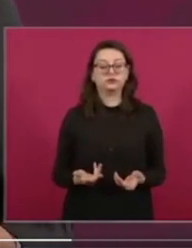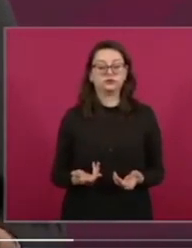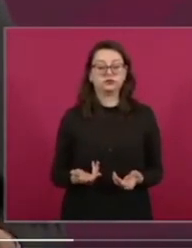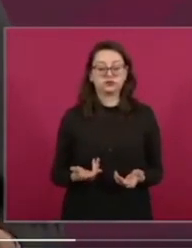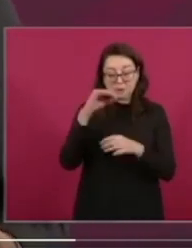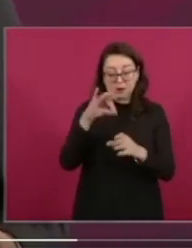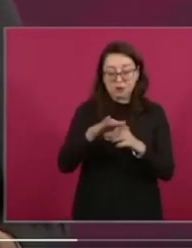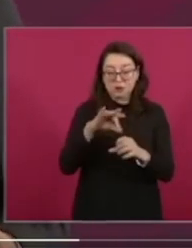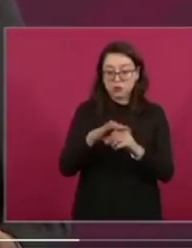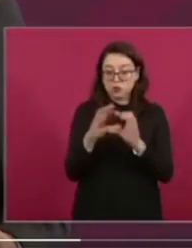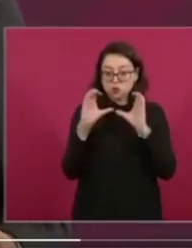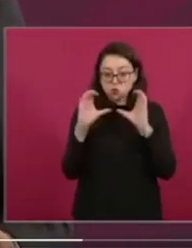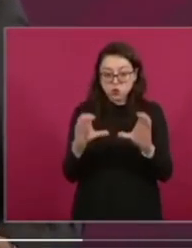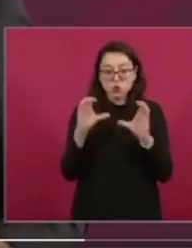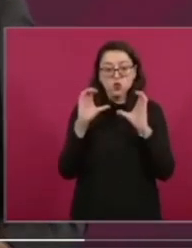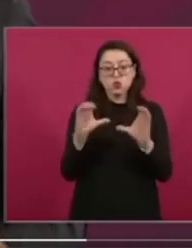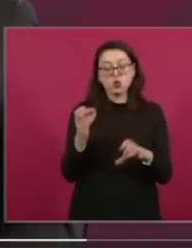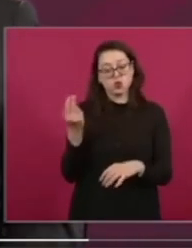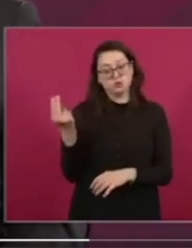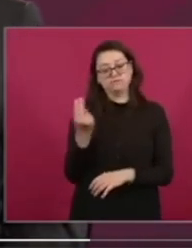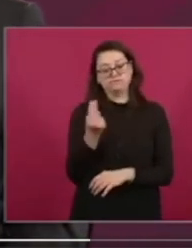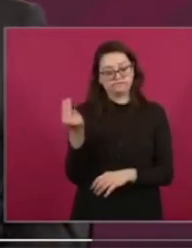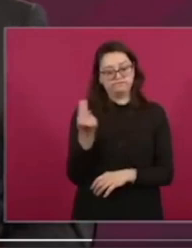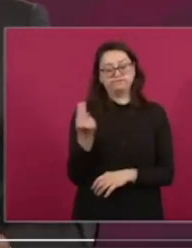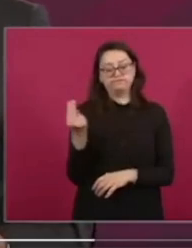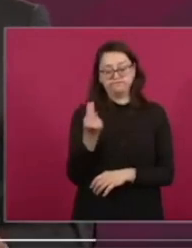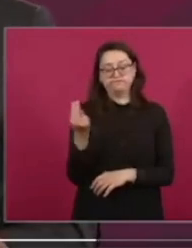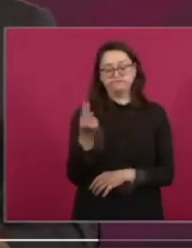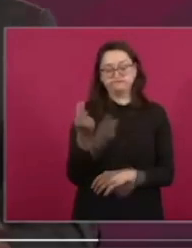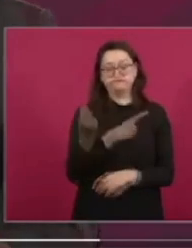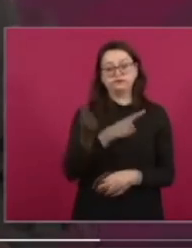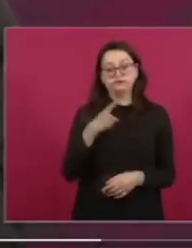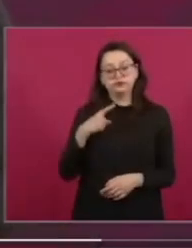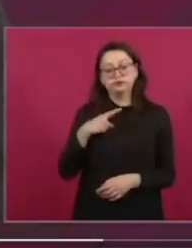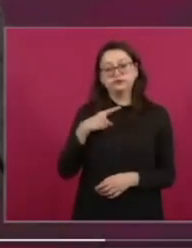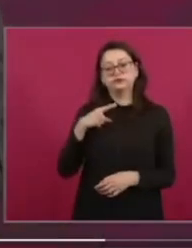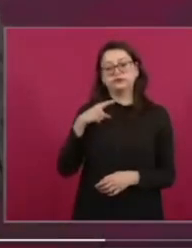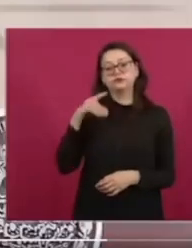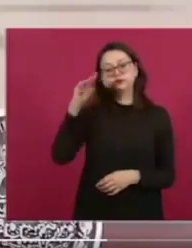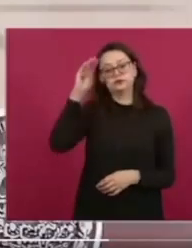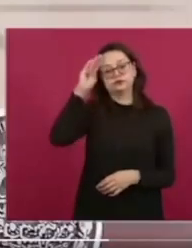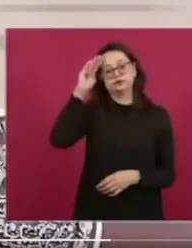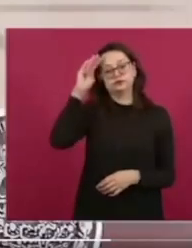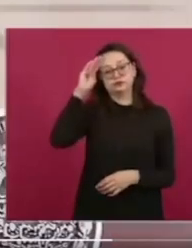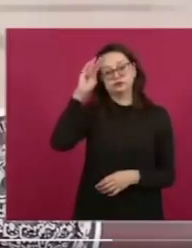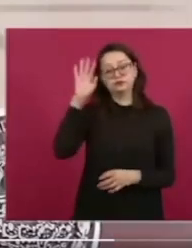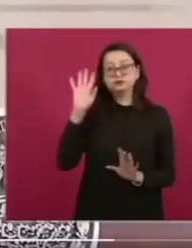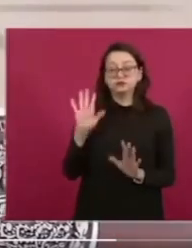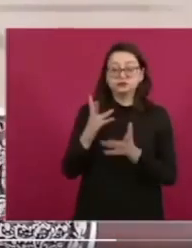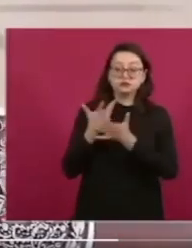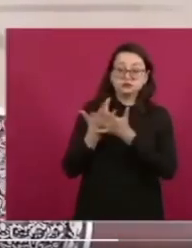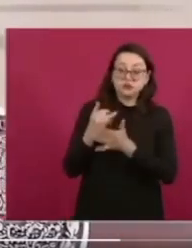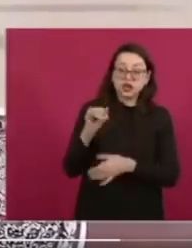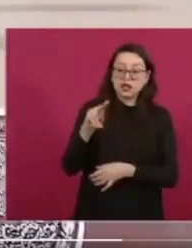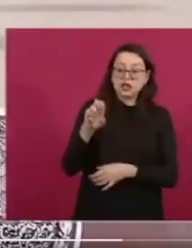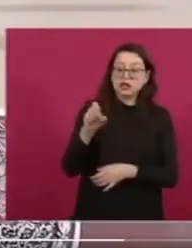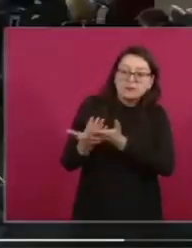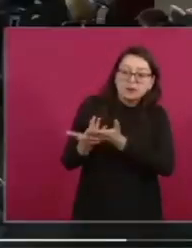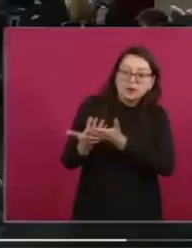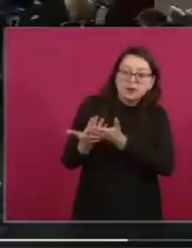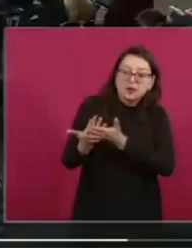fabricación de las boletas. Hay que esperar a ver qué resuelve, qué informa el Instituto